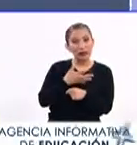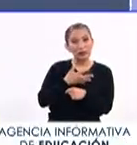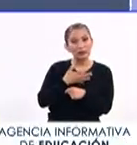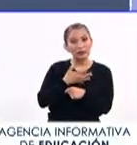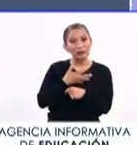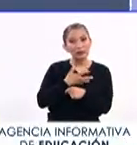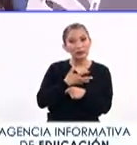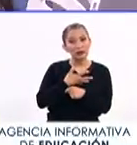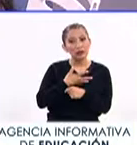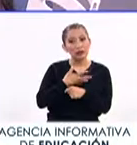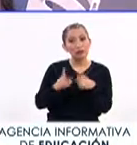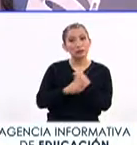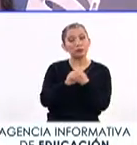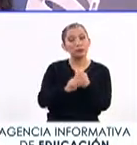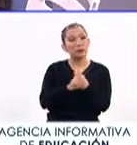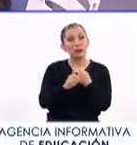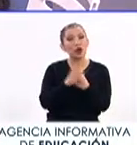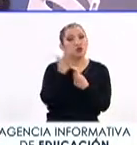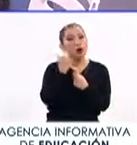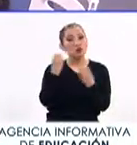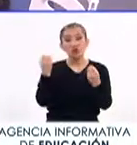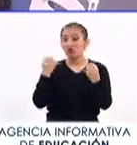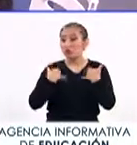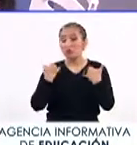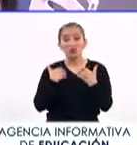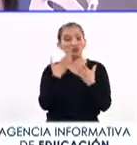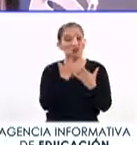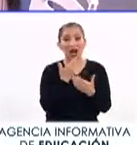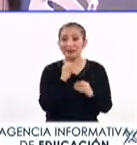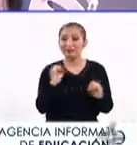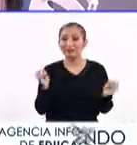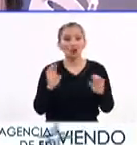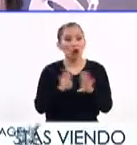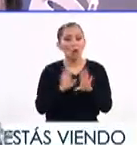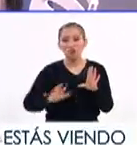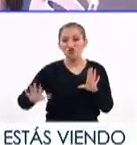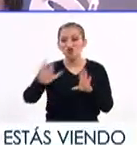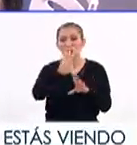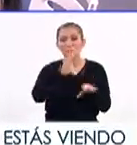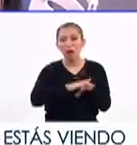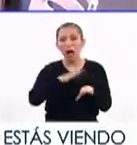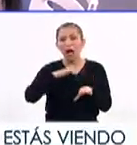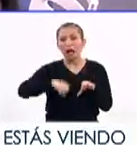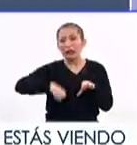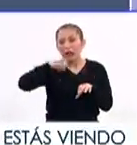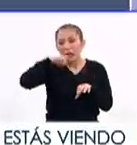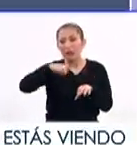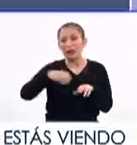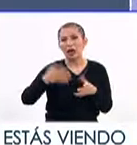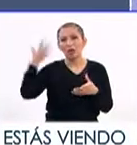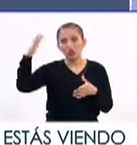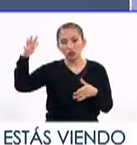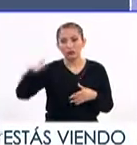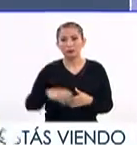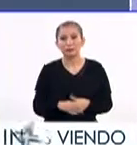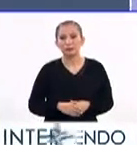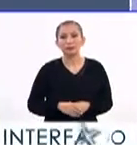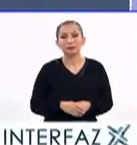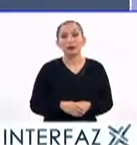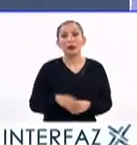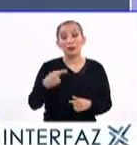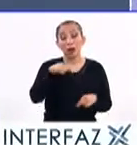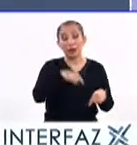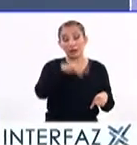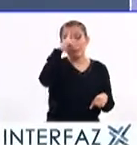el problema de que no hay tantos jóvenes, ya es como la sociedad más como adultas, ¿no?